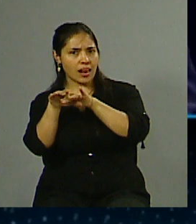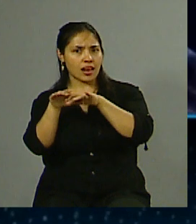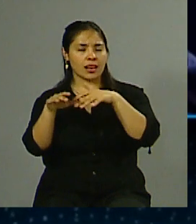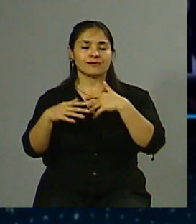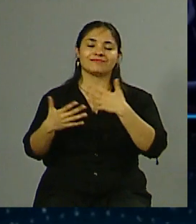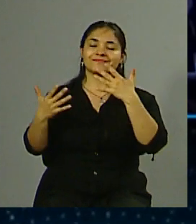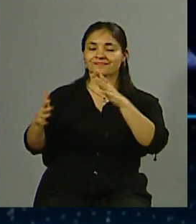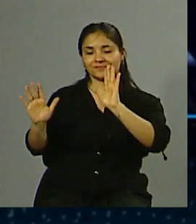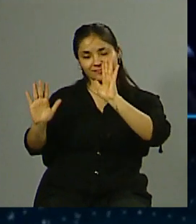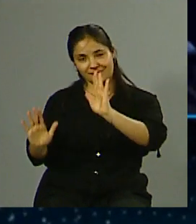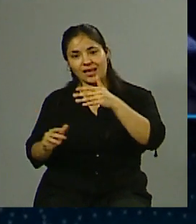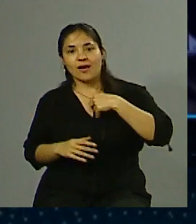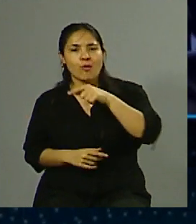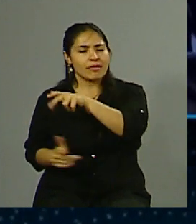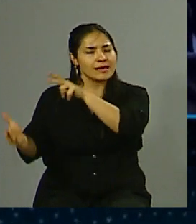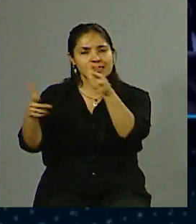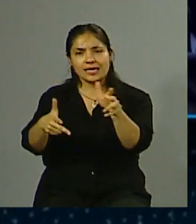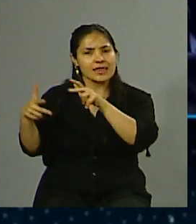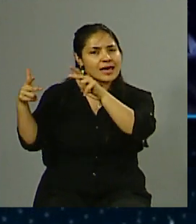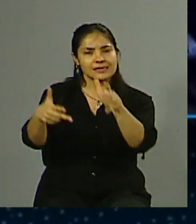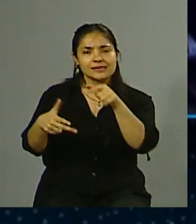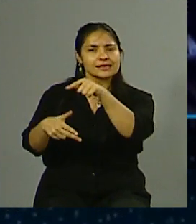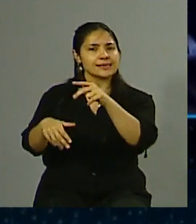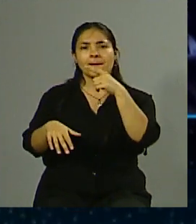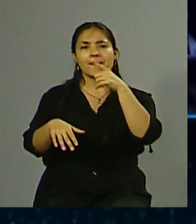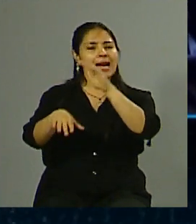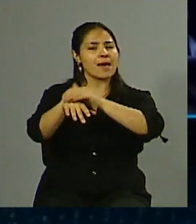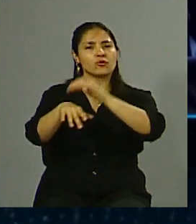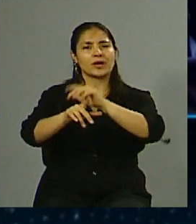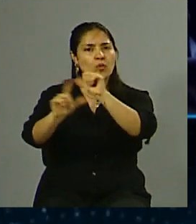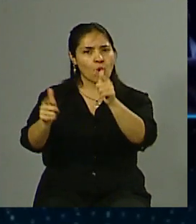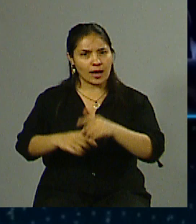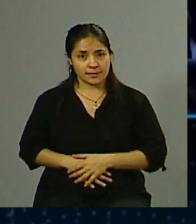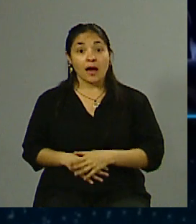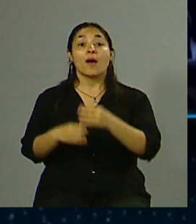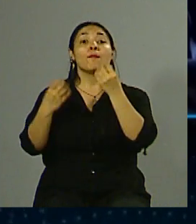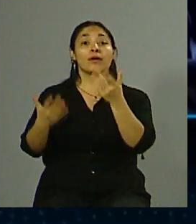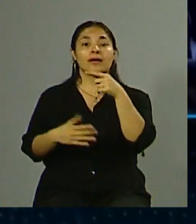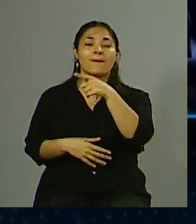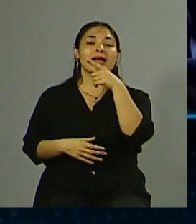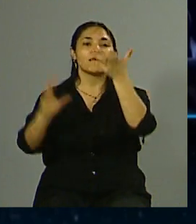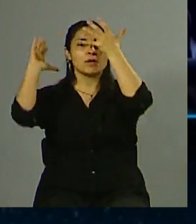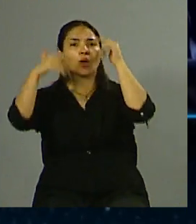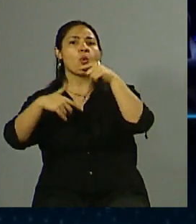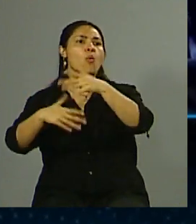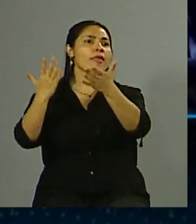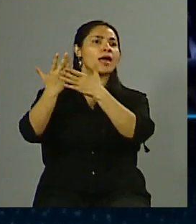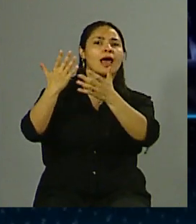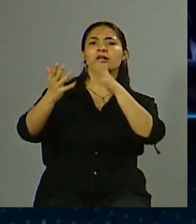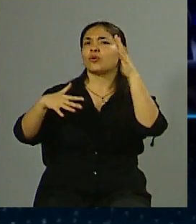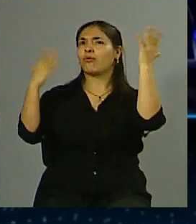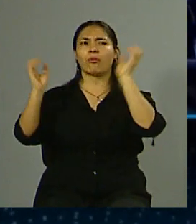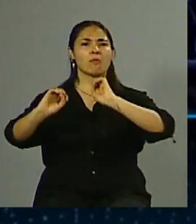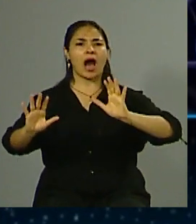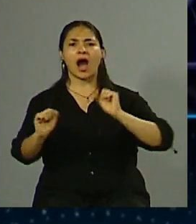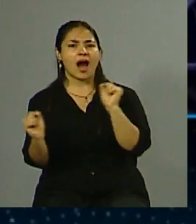parece que ante todo lo que decís es un tanto irresponsable. Porque lo querés, acá lo presentan a Milei como viene a la derecha, es un